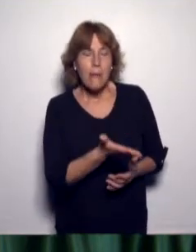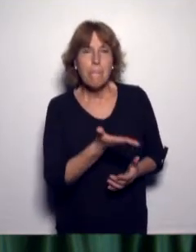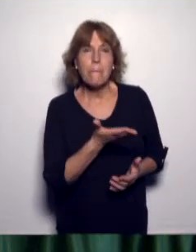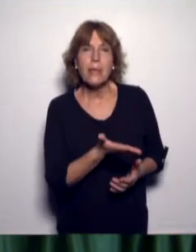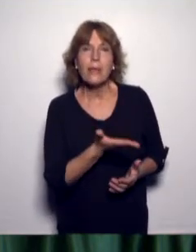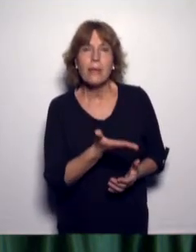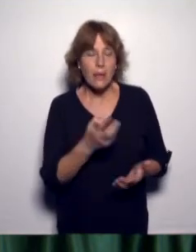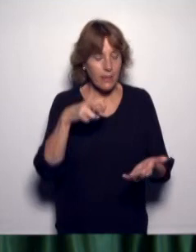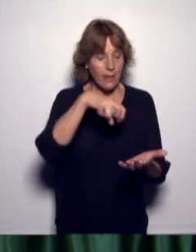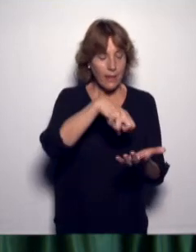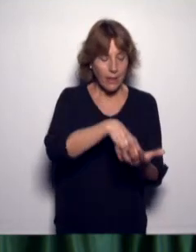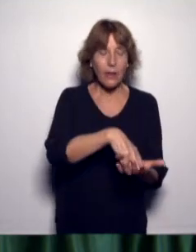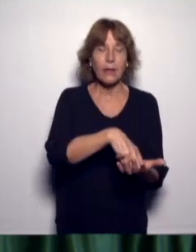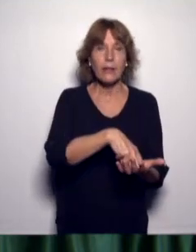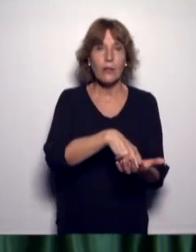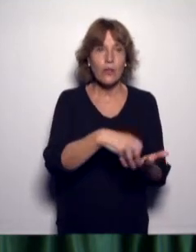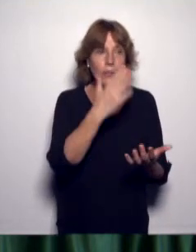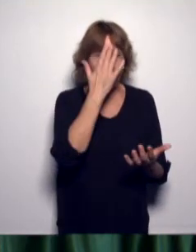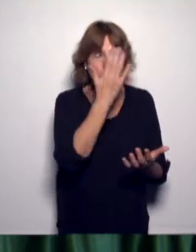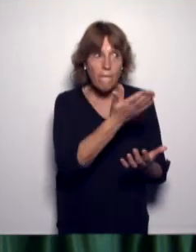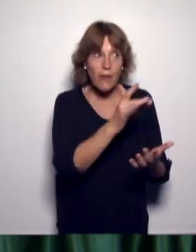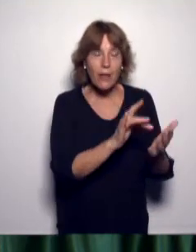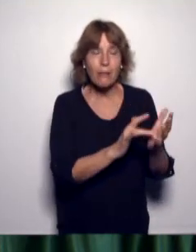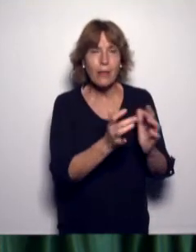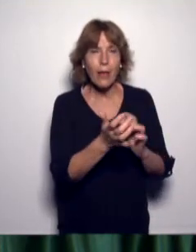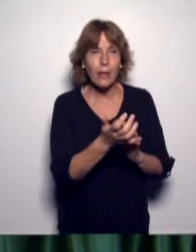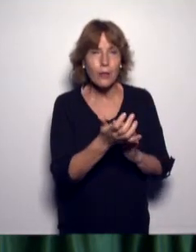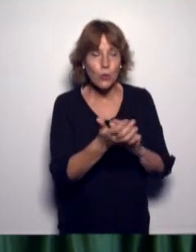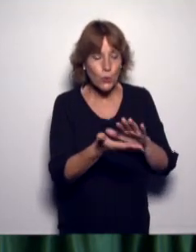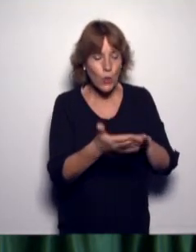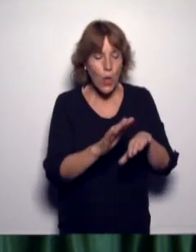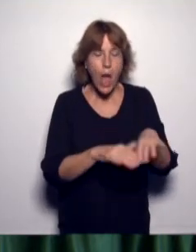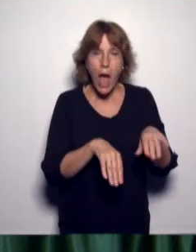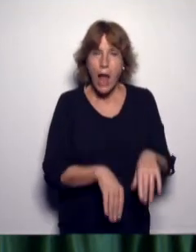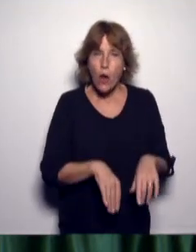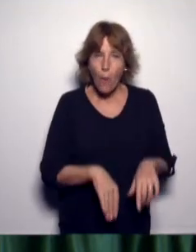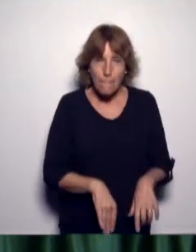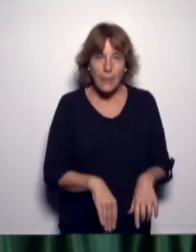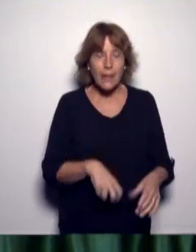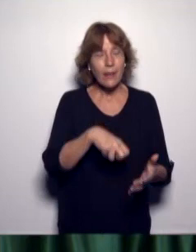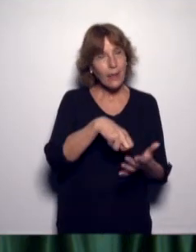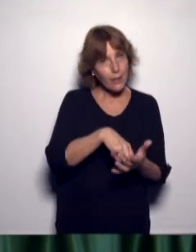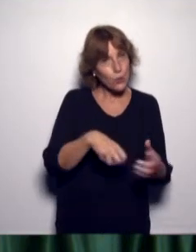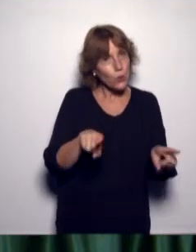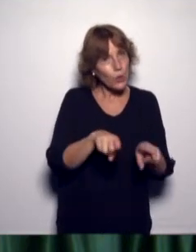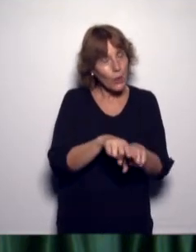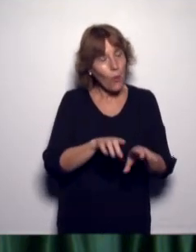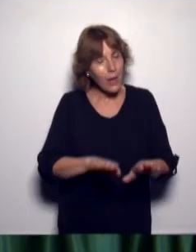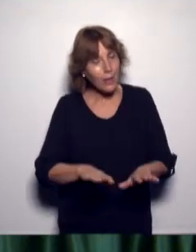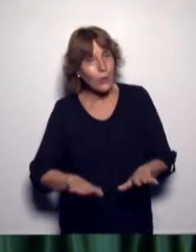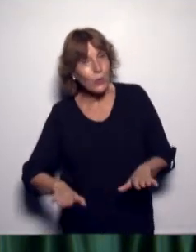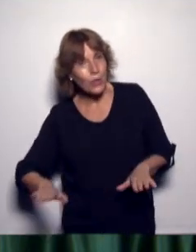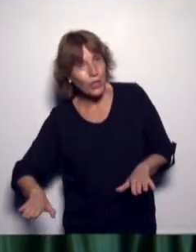pide y cae de rodillas, se pone como a los pies de Jesús como un niño, y le dice